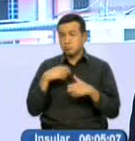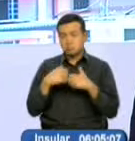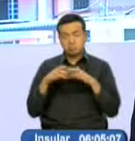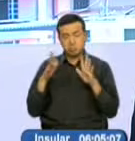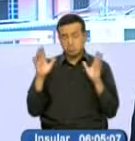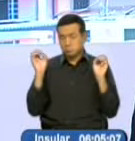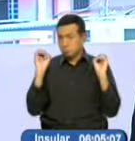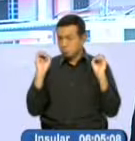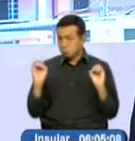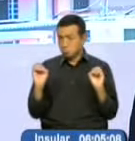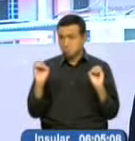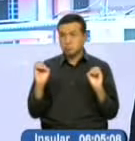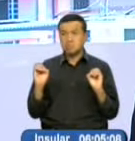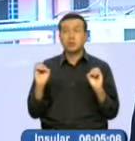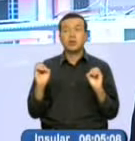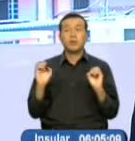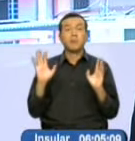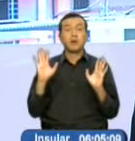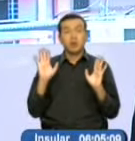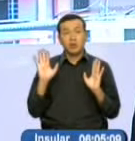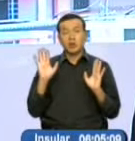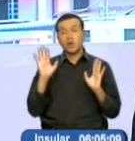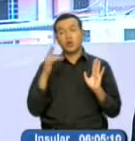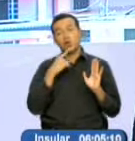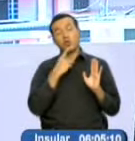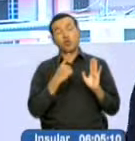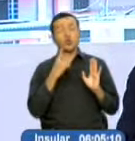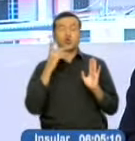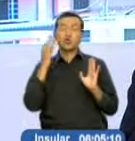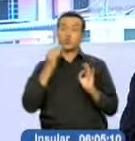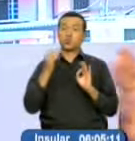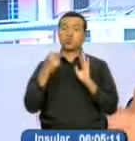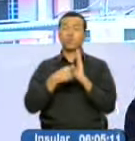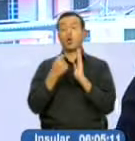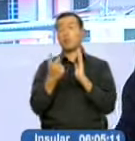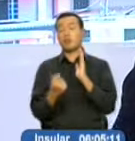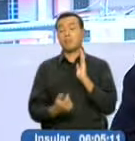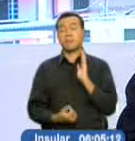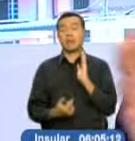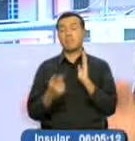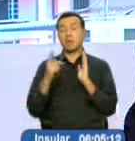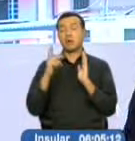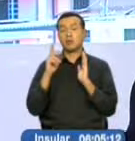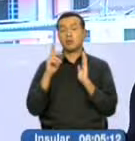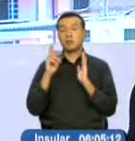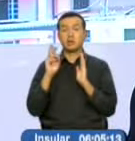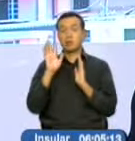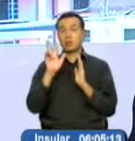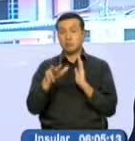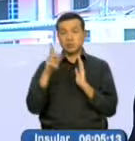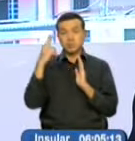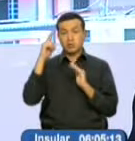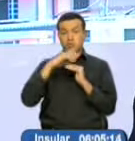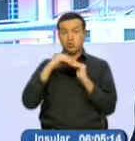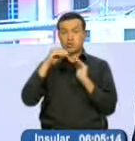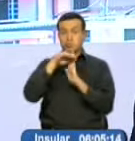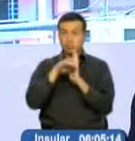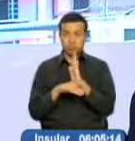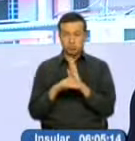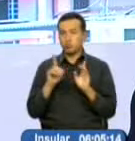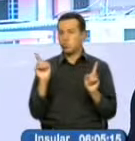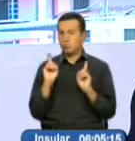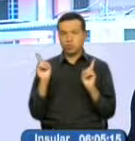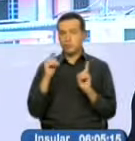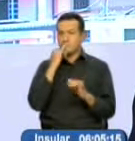ningún problema. Obviamente no voy a ser demagógico y decir, voy a eliminar un montón de impuestos y de repente 3.000 millones de dólares menos a las arcas fiscales, eso